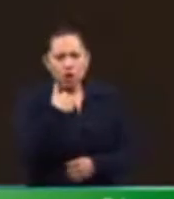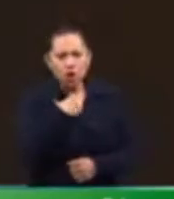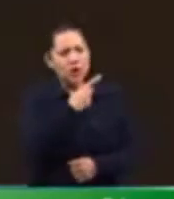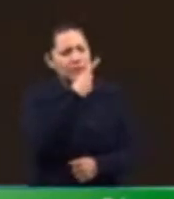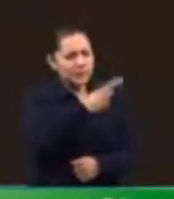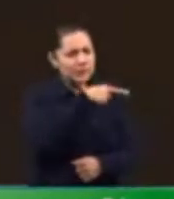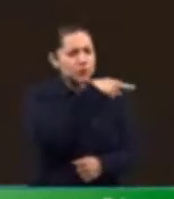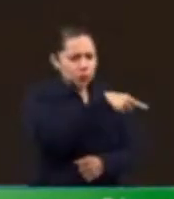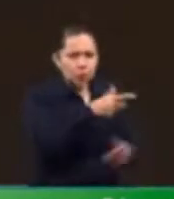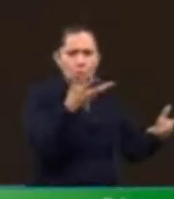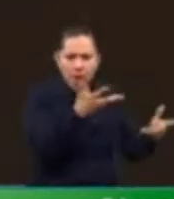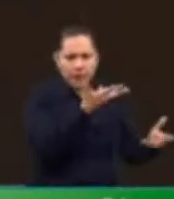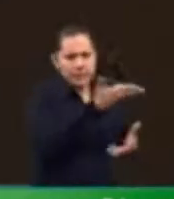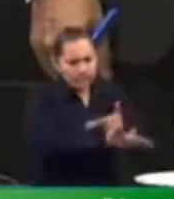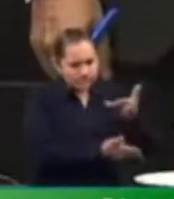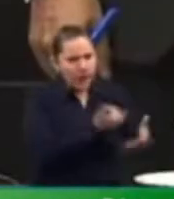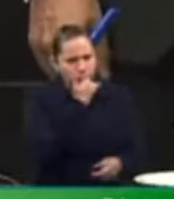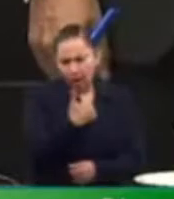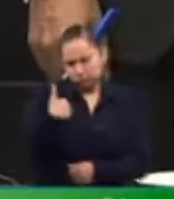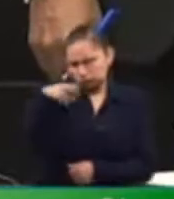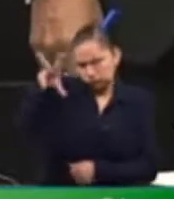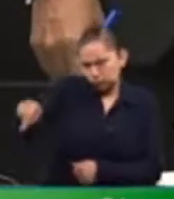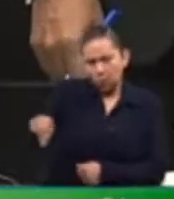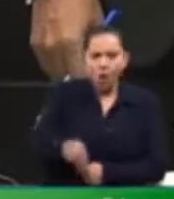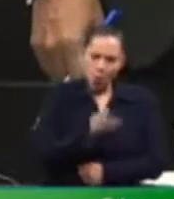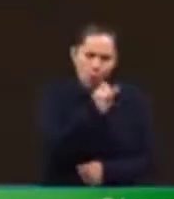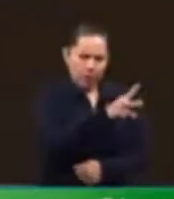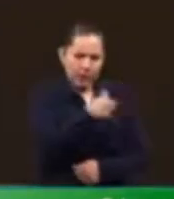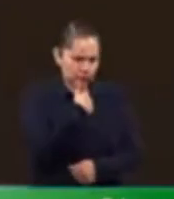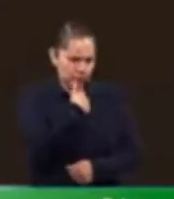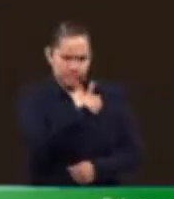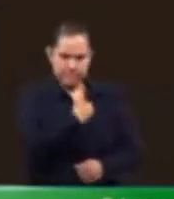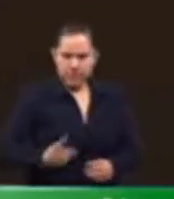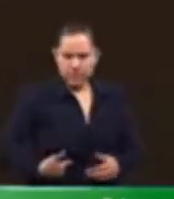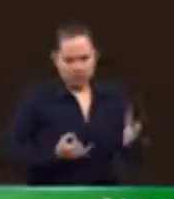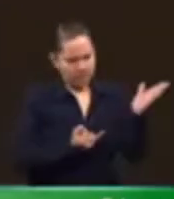hacer, presidente. Entonces si esta presidencia hacer, ordena que se retire. Haga lo que usted